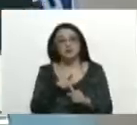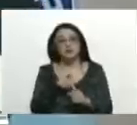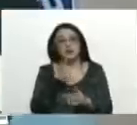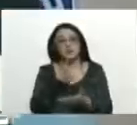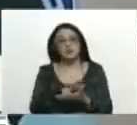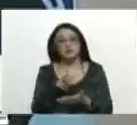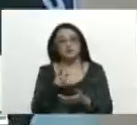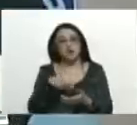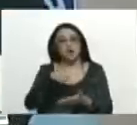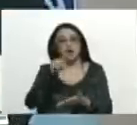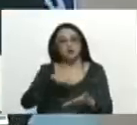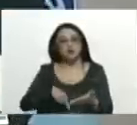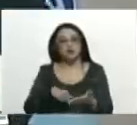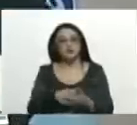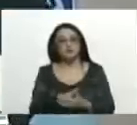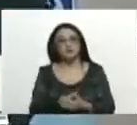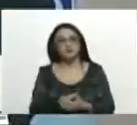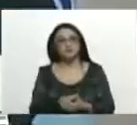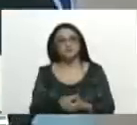la aprobación de contratos